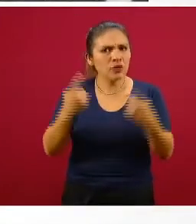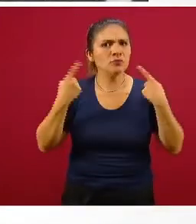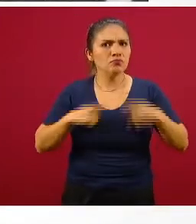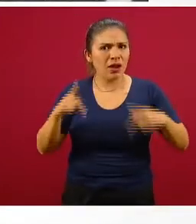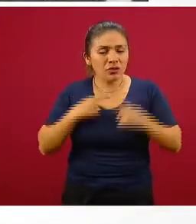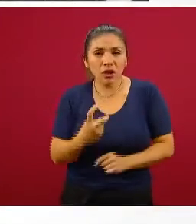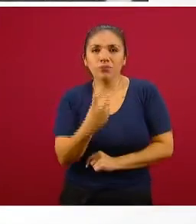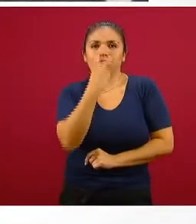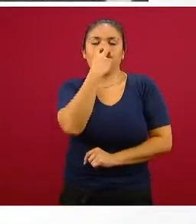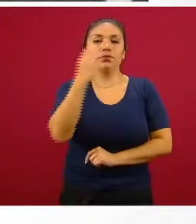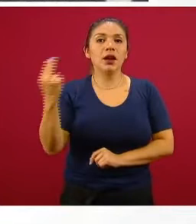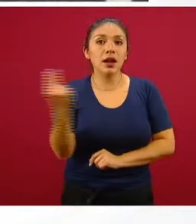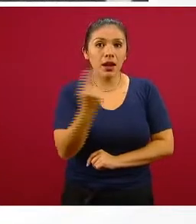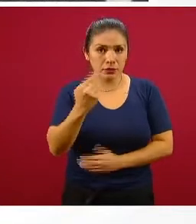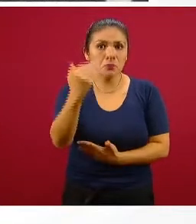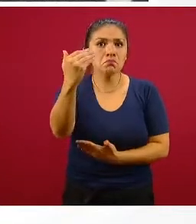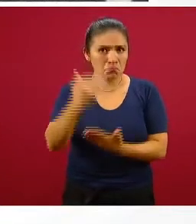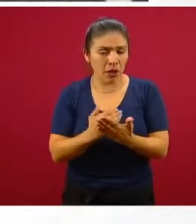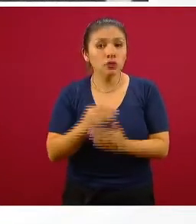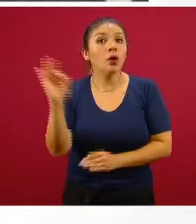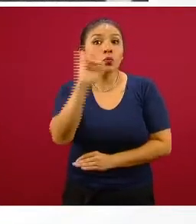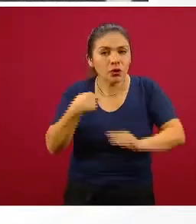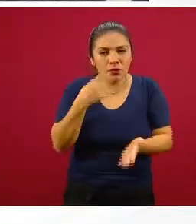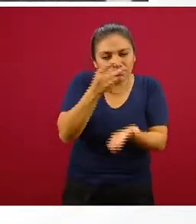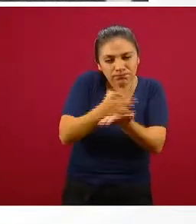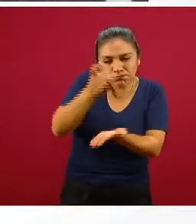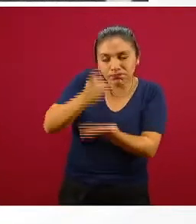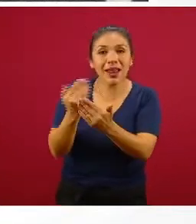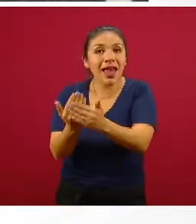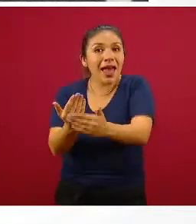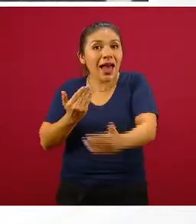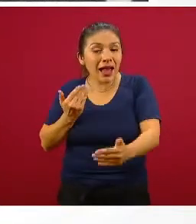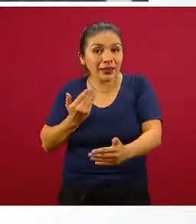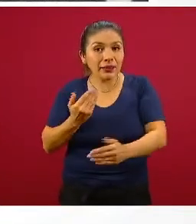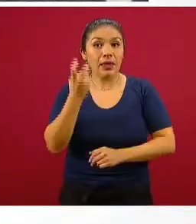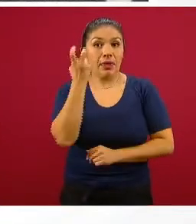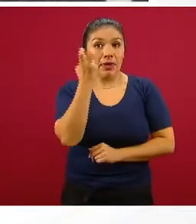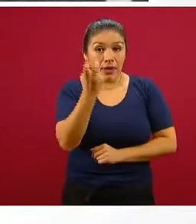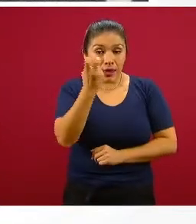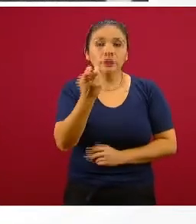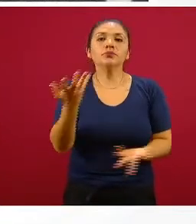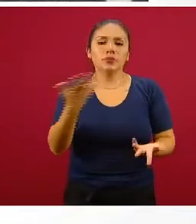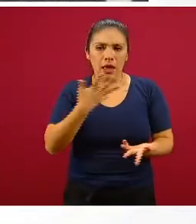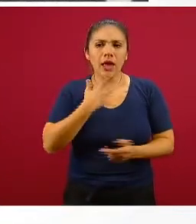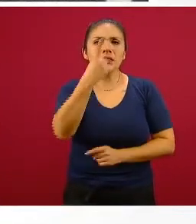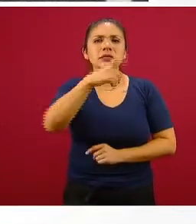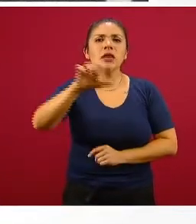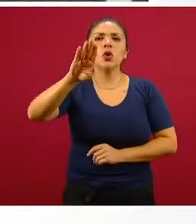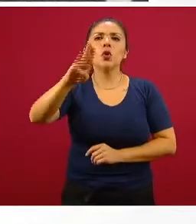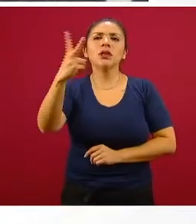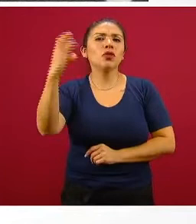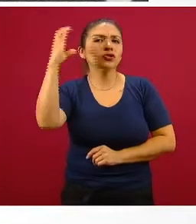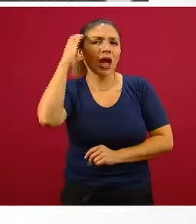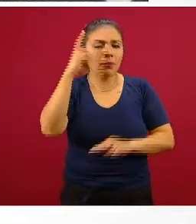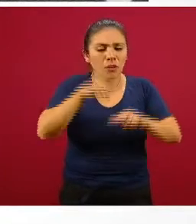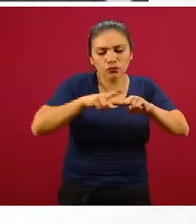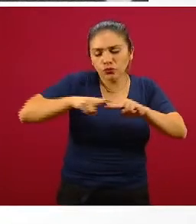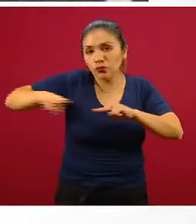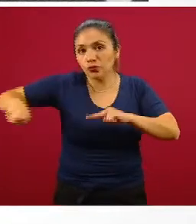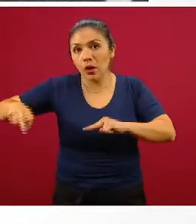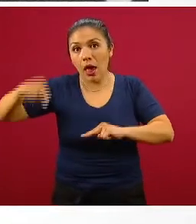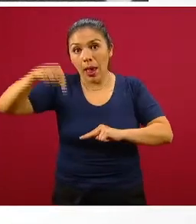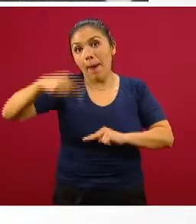que requieran la intubación si los controlamos al inicio. Esta área va a tener 192 camas